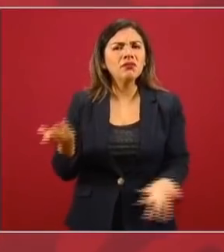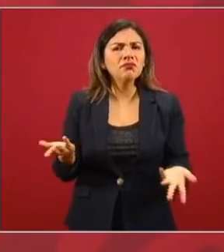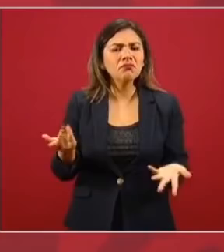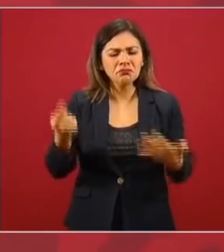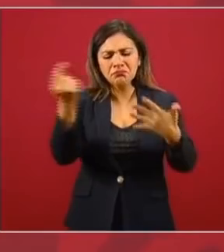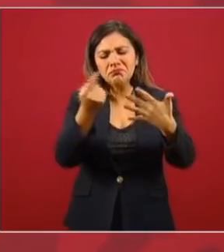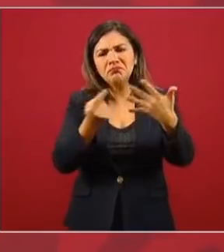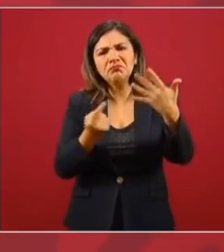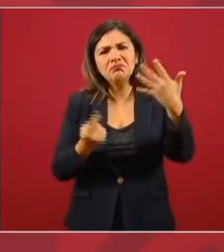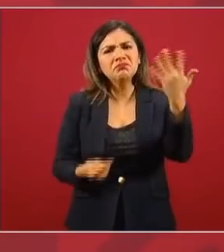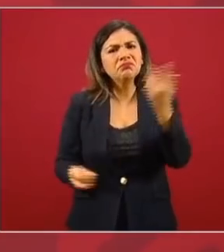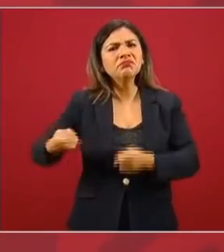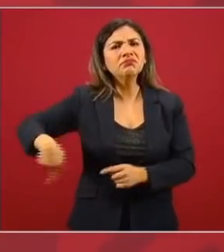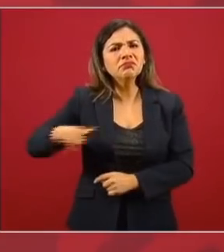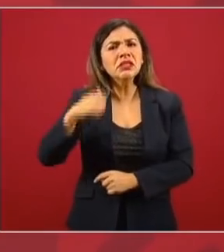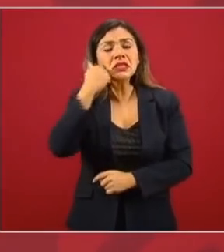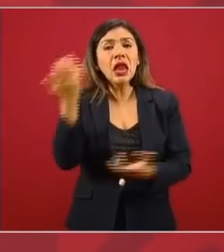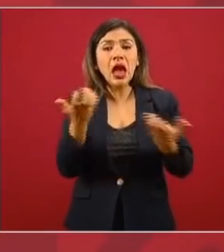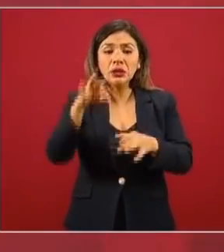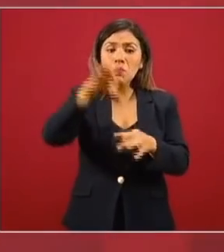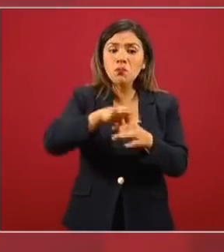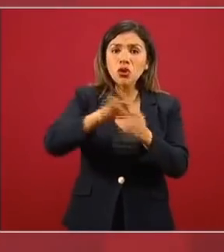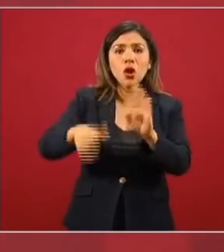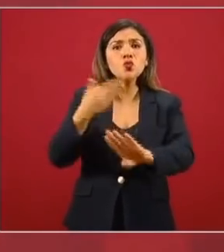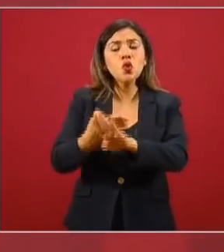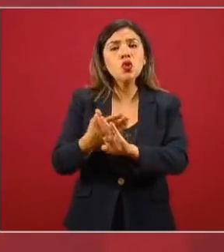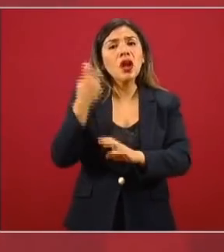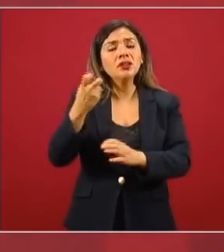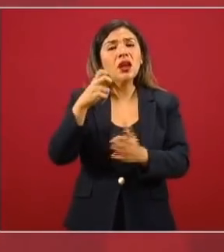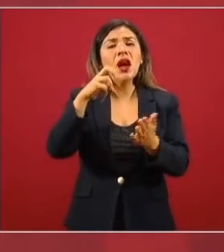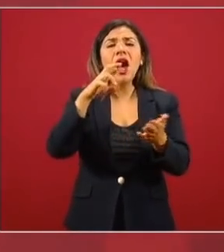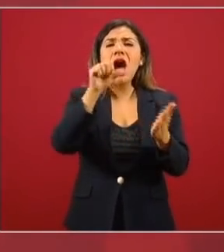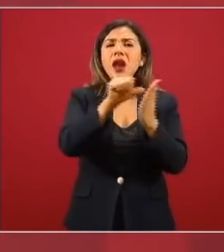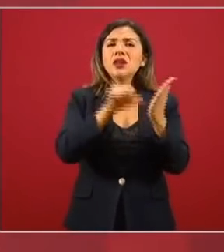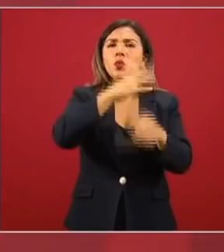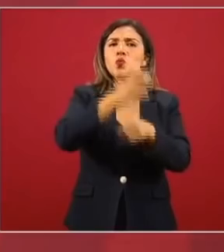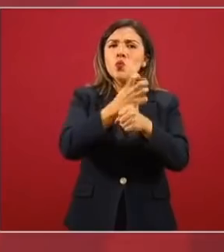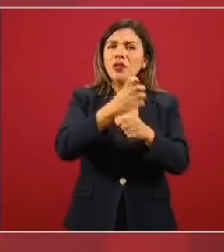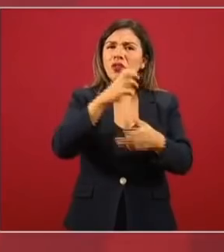se opusieron, votaron en contra de la reforma del artículo cuarto